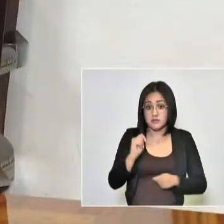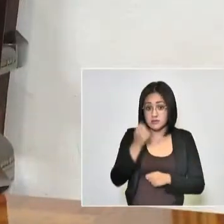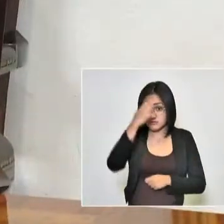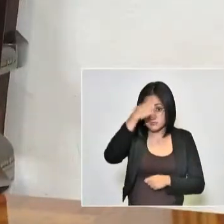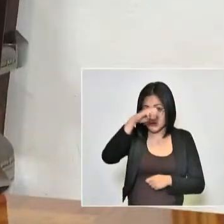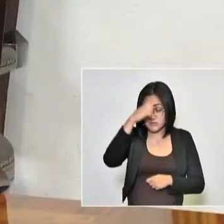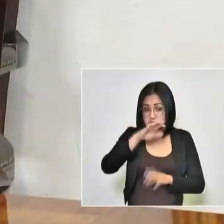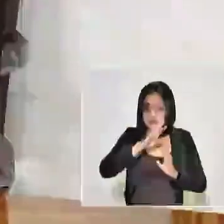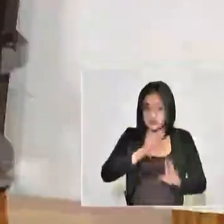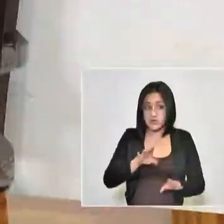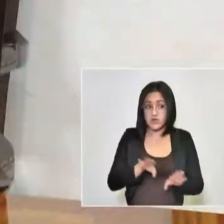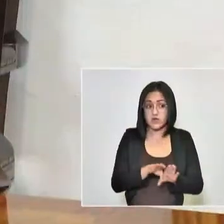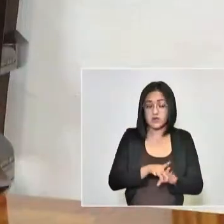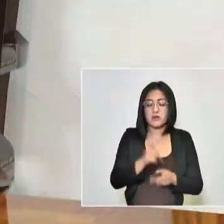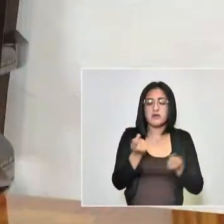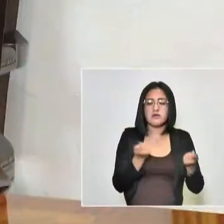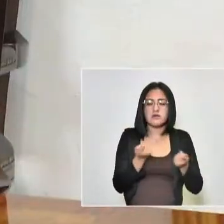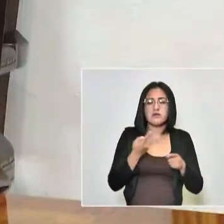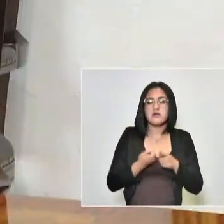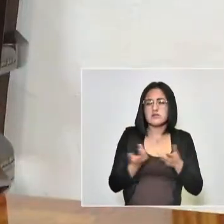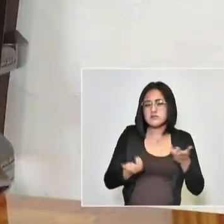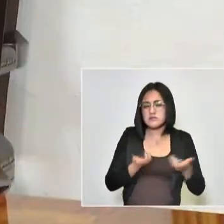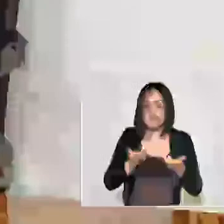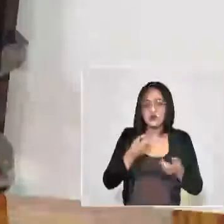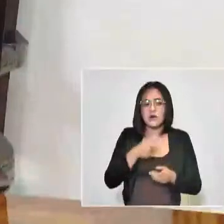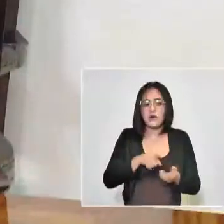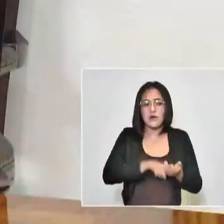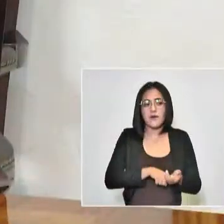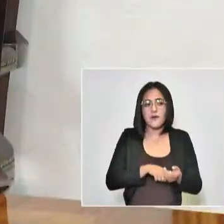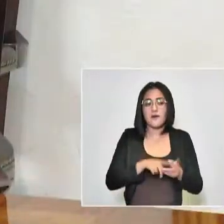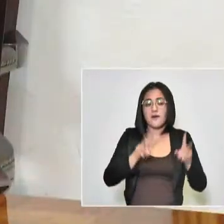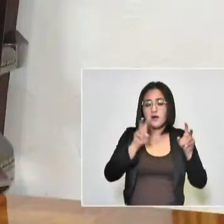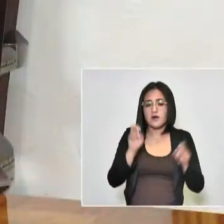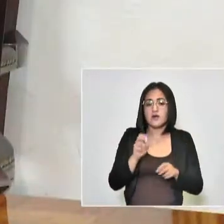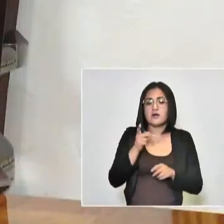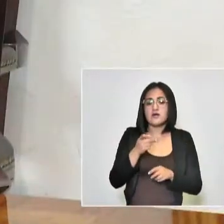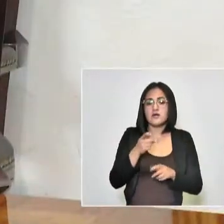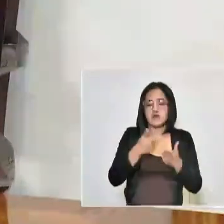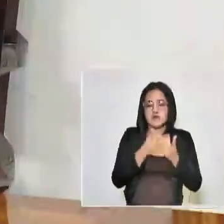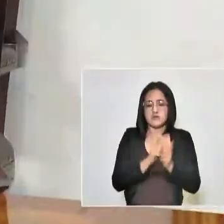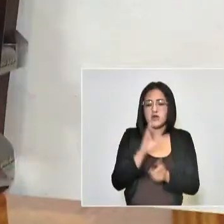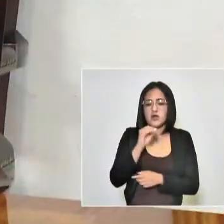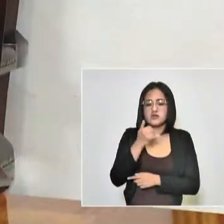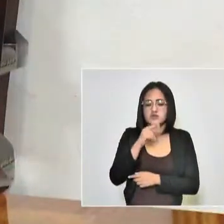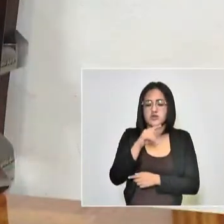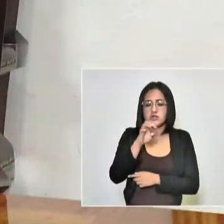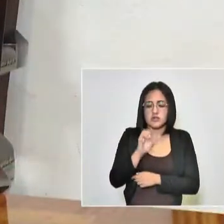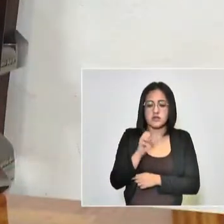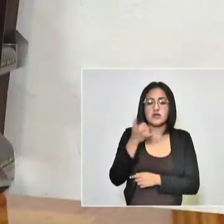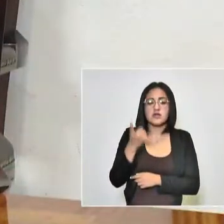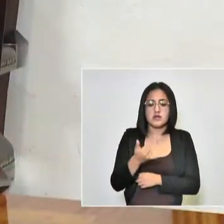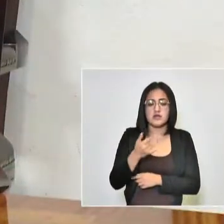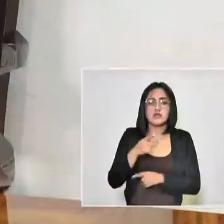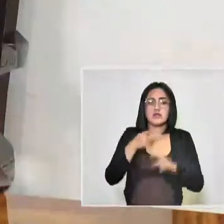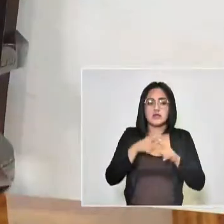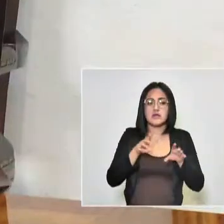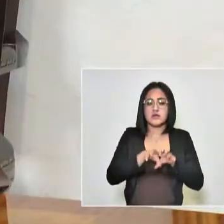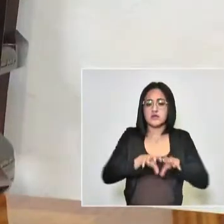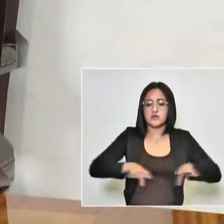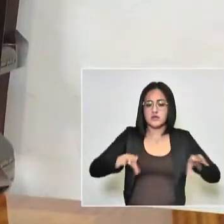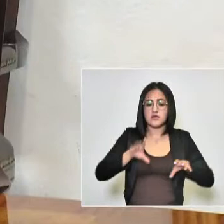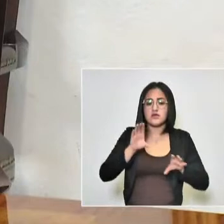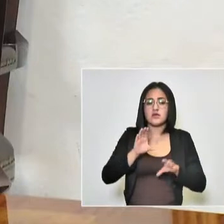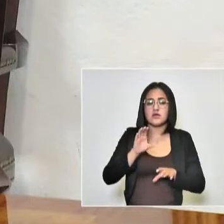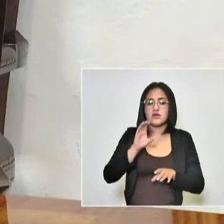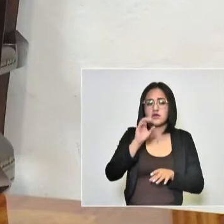en manejo del fuego. Nuestras brigadas son las brigadas Coyote, así se les conoce, y se diferencian de las brigadas de